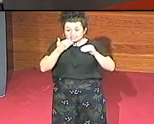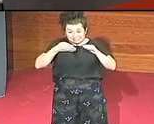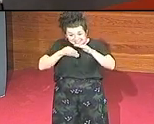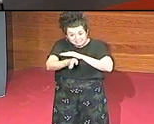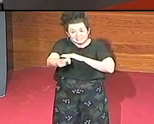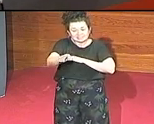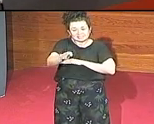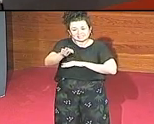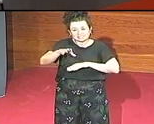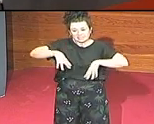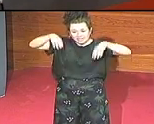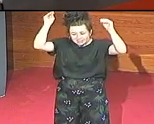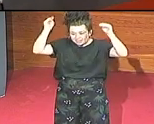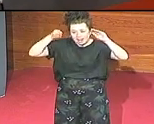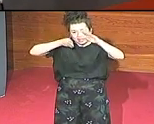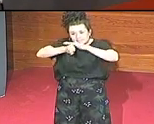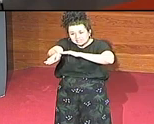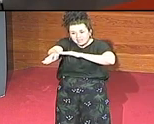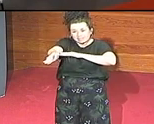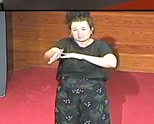quillo que hice